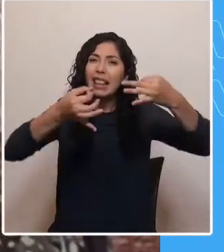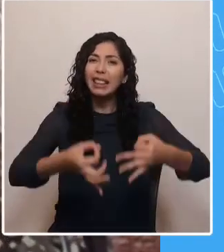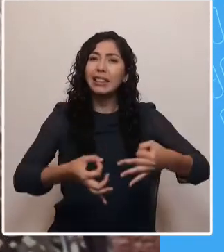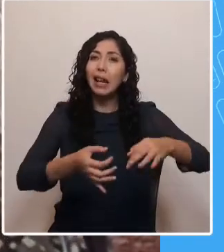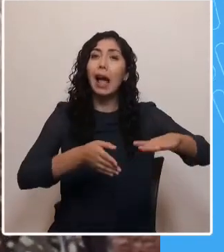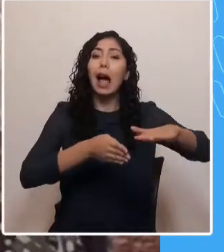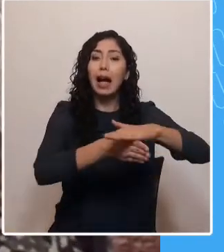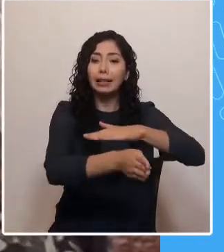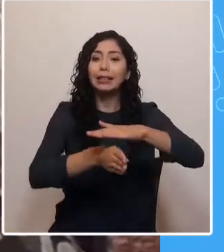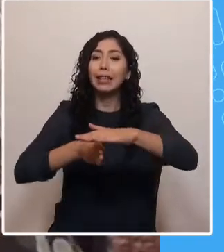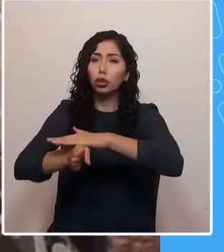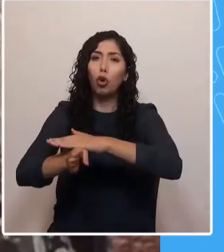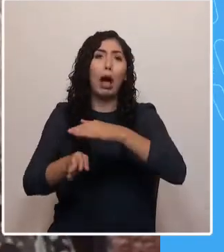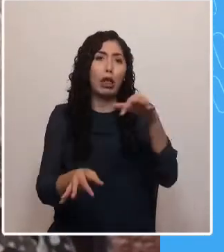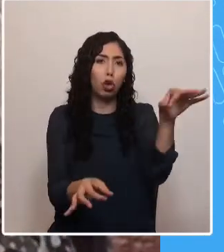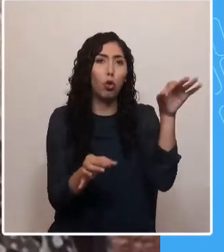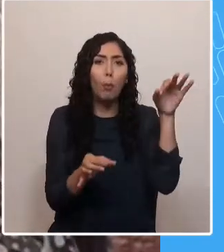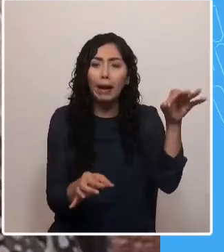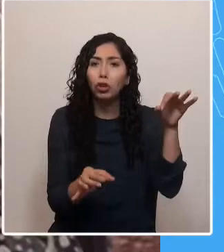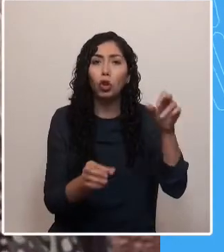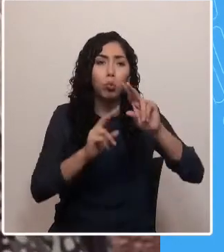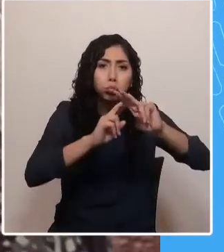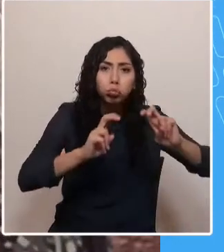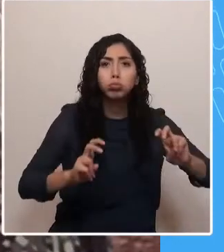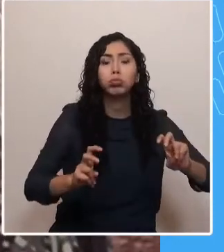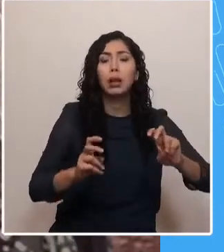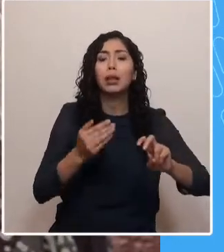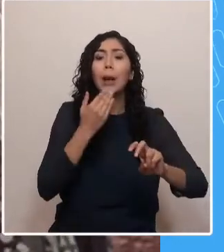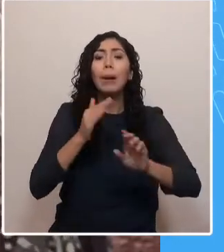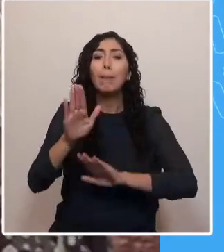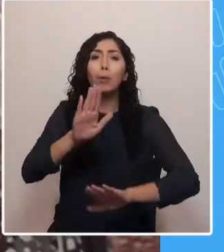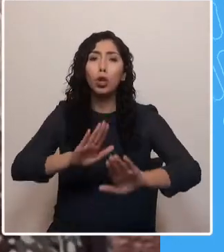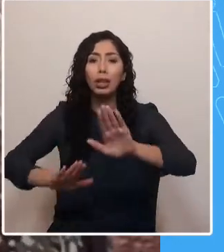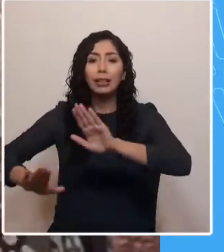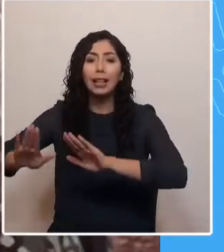archivos, documentos, como también en la protección de sitios de memoria.